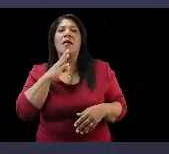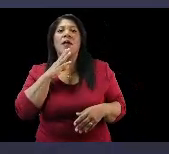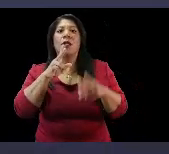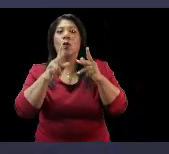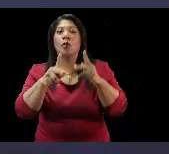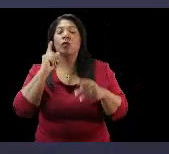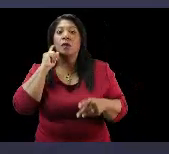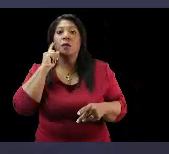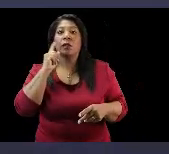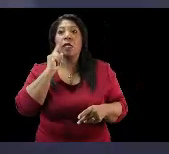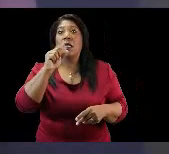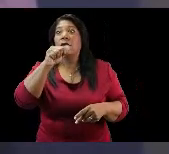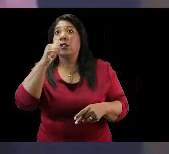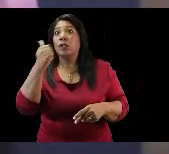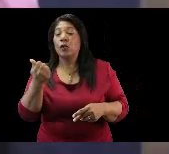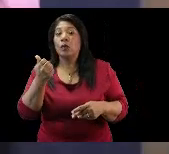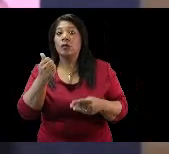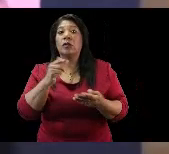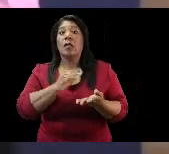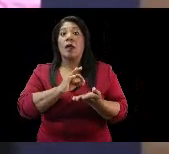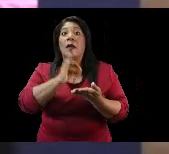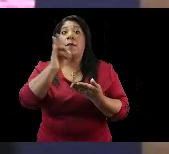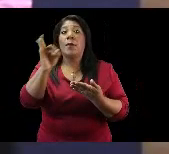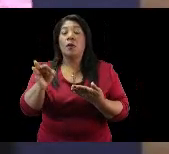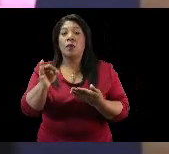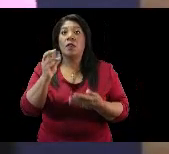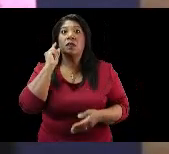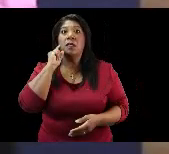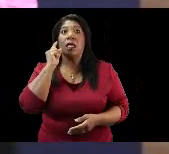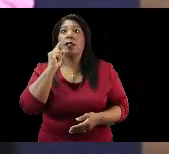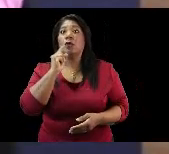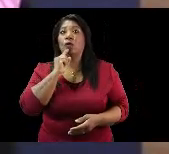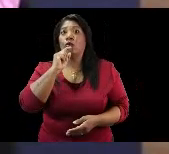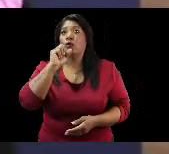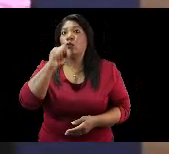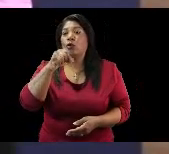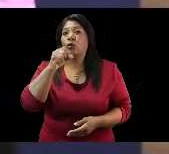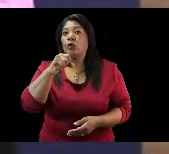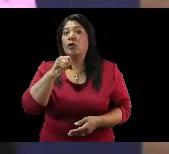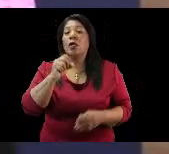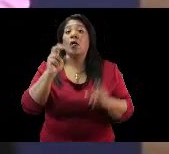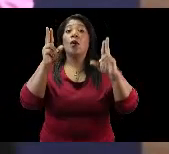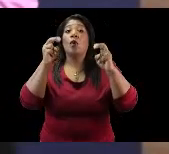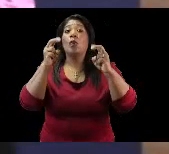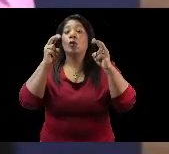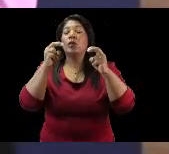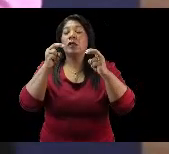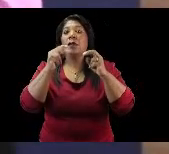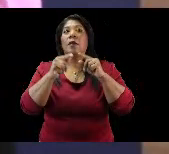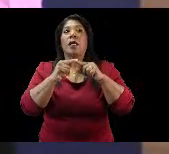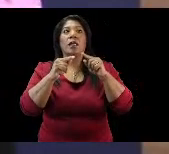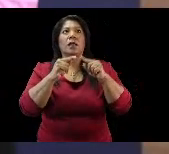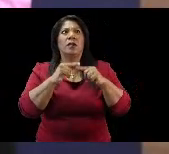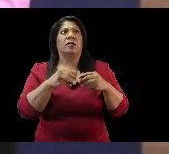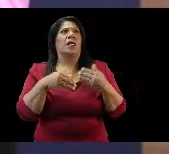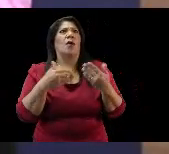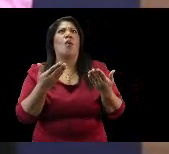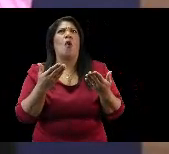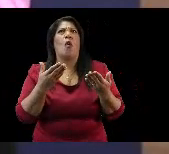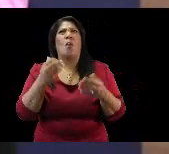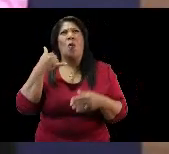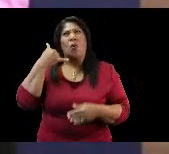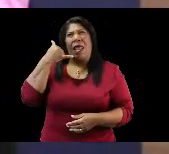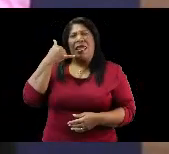con alguien que está en otra provincia y es sordo, y me estaba comentando sobre un tema en específico, y le digo